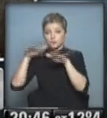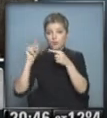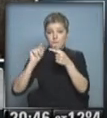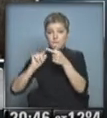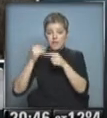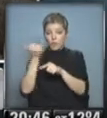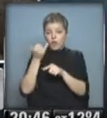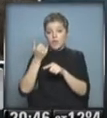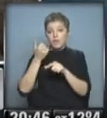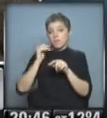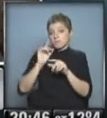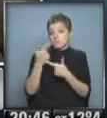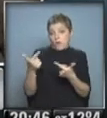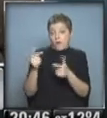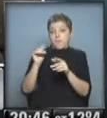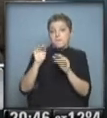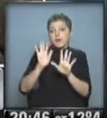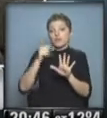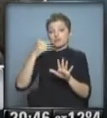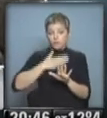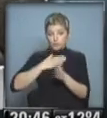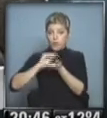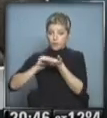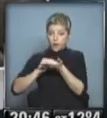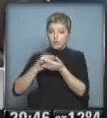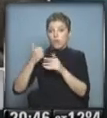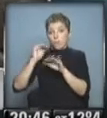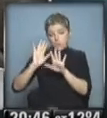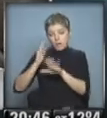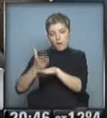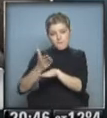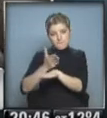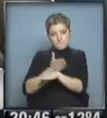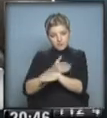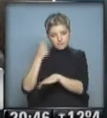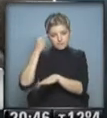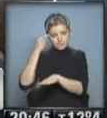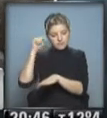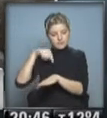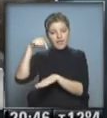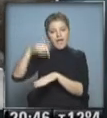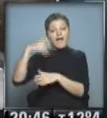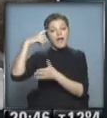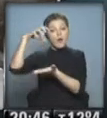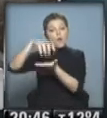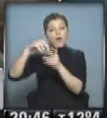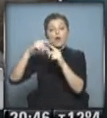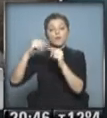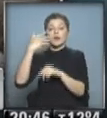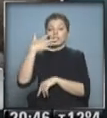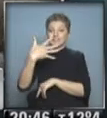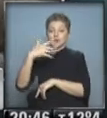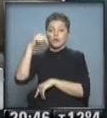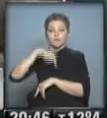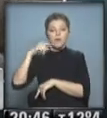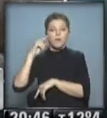de la causa pero bueno con hombre derecho tengo que ser precavido y por eso le vuelvo a repetir una persona acá en el juzgado de instrucción número 5 a los efectos de ver cuál